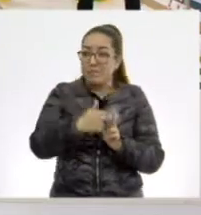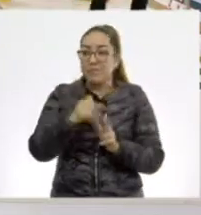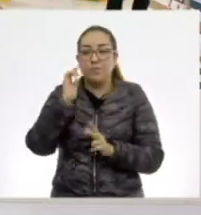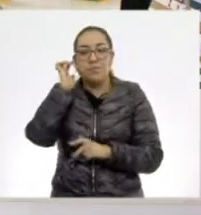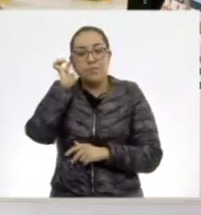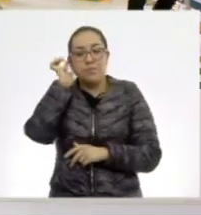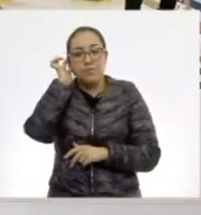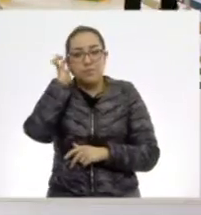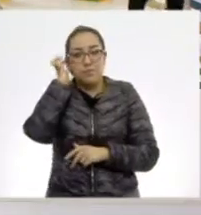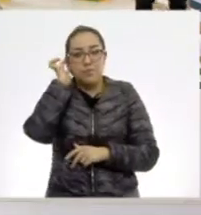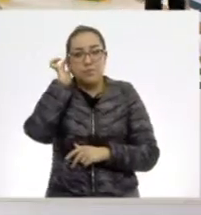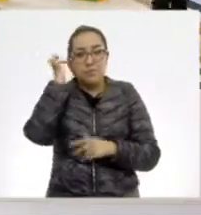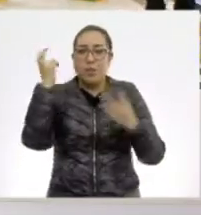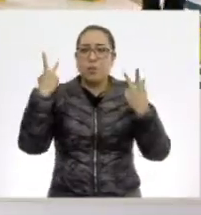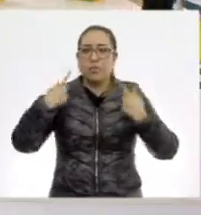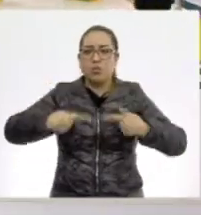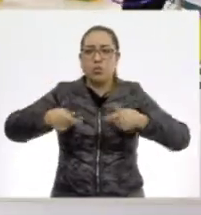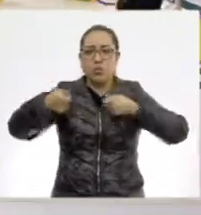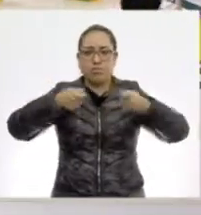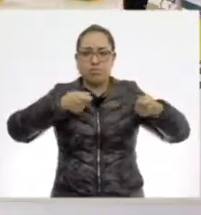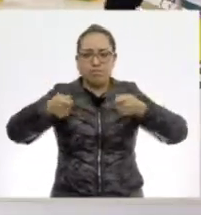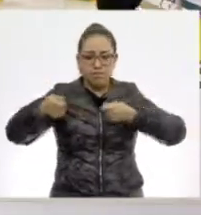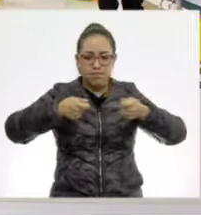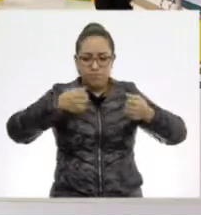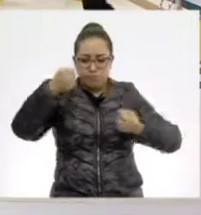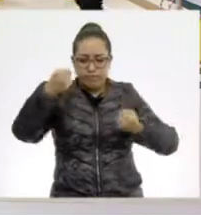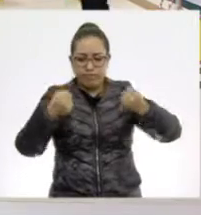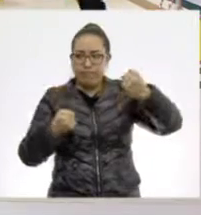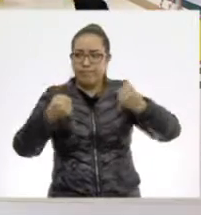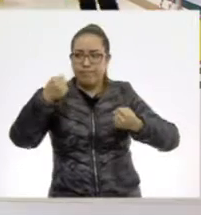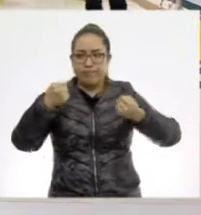Ahí viene el tren, el maquinista ya empezó a meter los